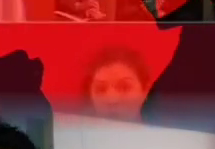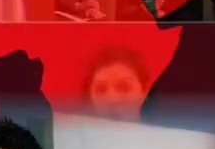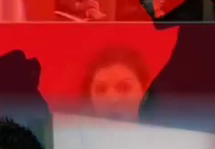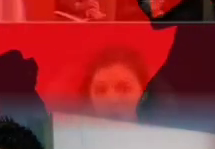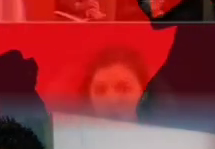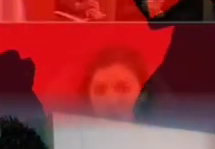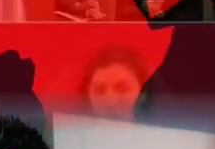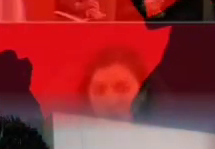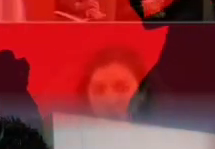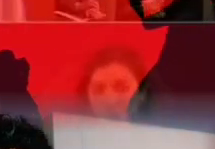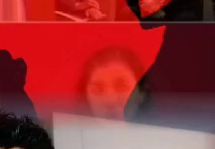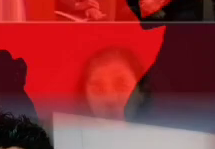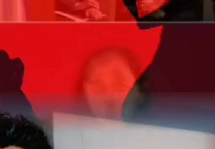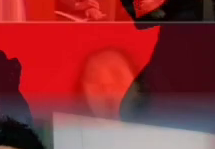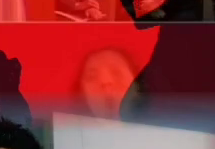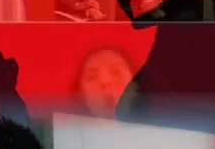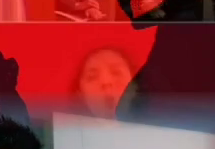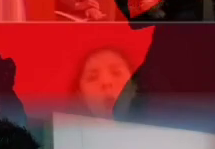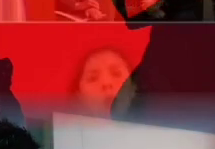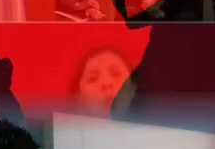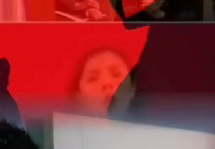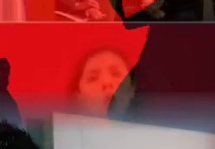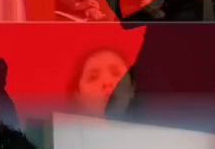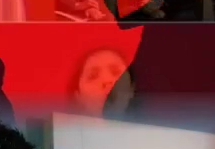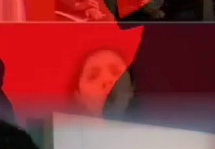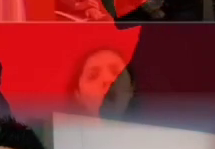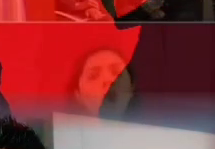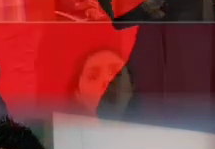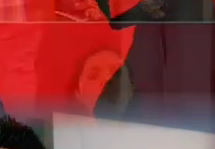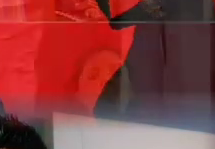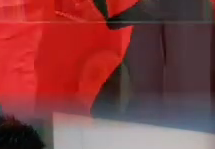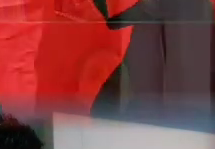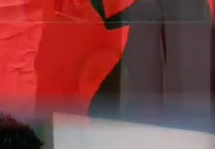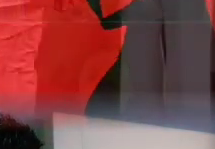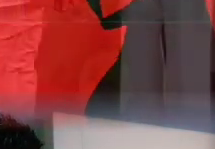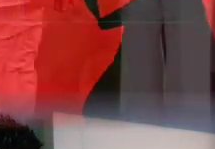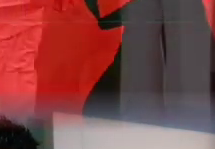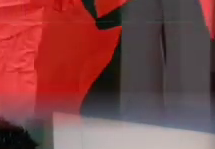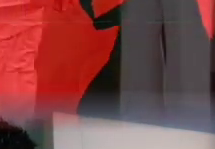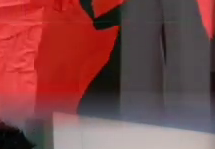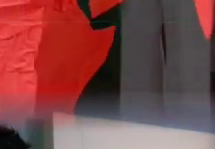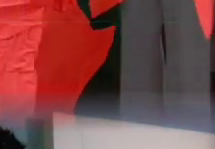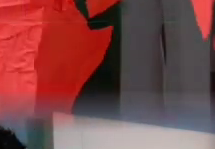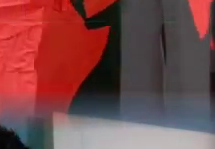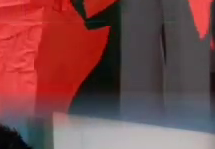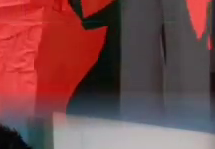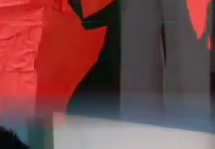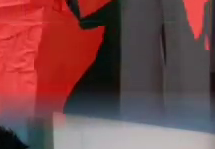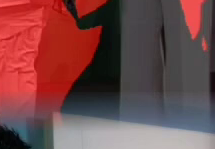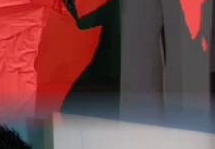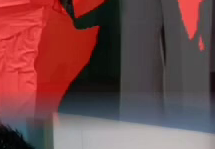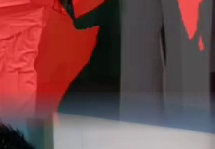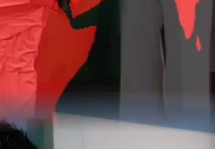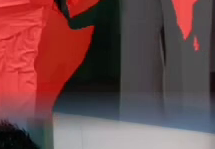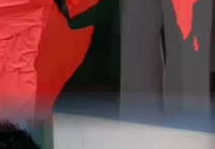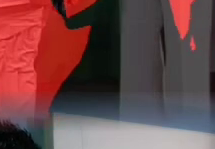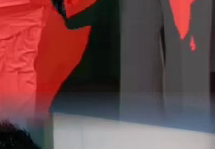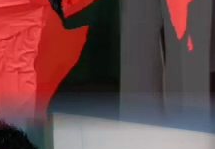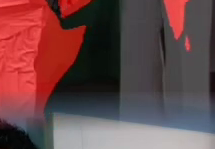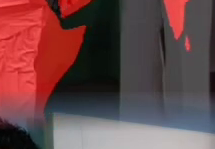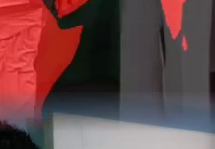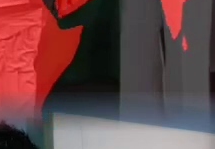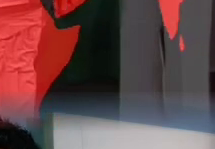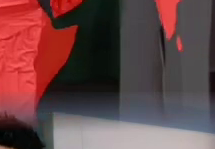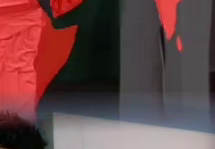falta mucha carrera de por medio. Lo principal, que el pueblo apoya a López Obrador y todo su grupo de gente, como siempre te